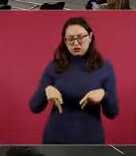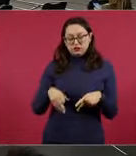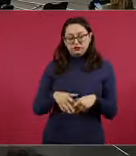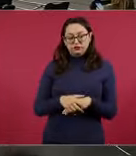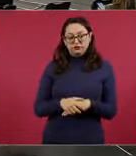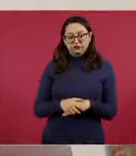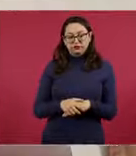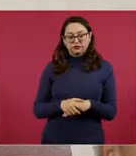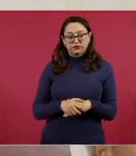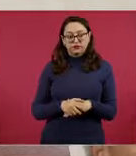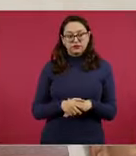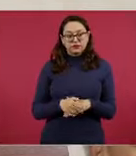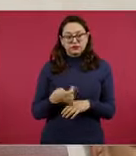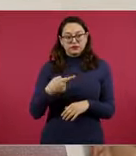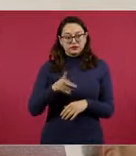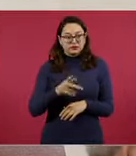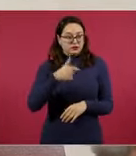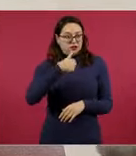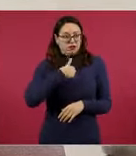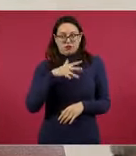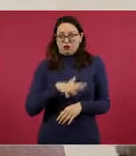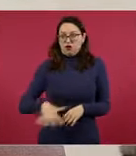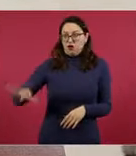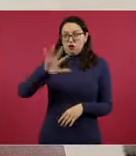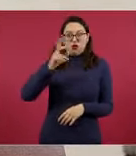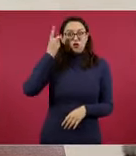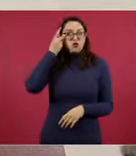que yo soy un latifundista,